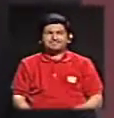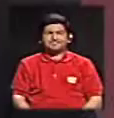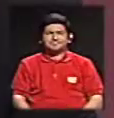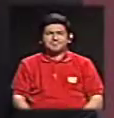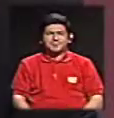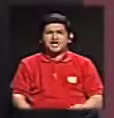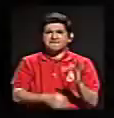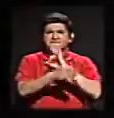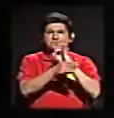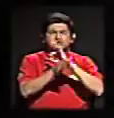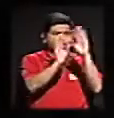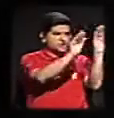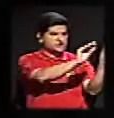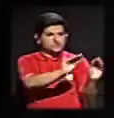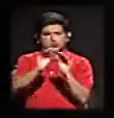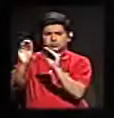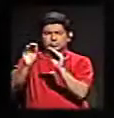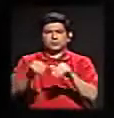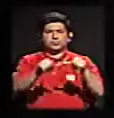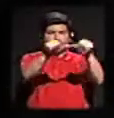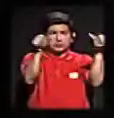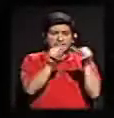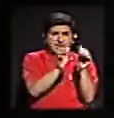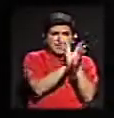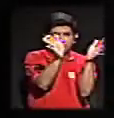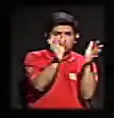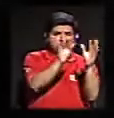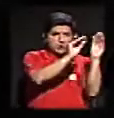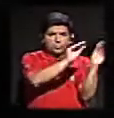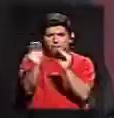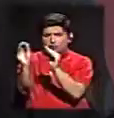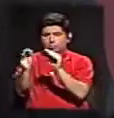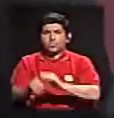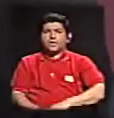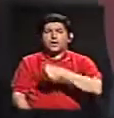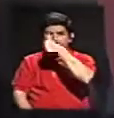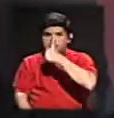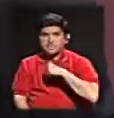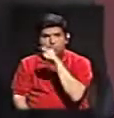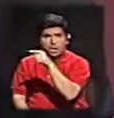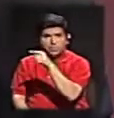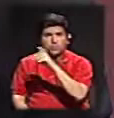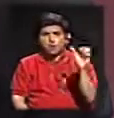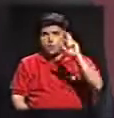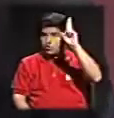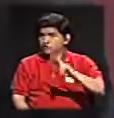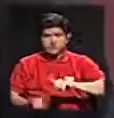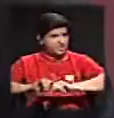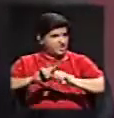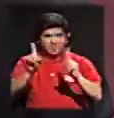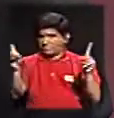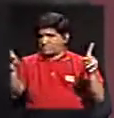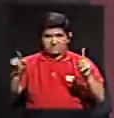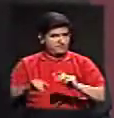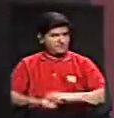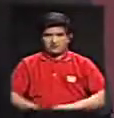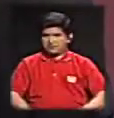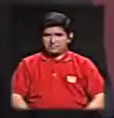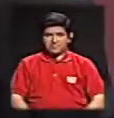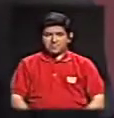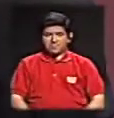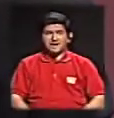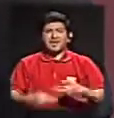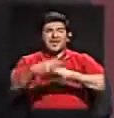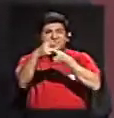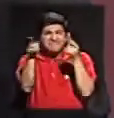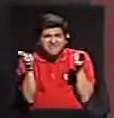traslado de funciones del sector público al sector privado, y Costa Rica no es la excepción en una